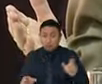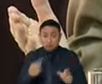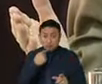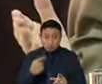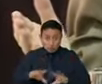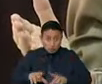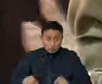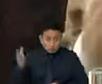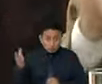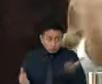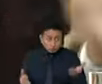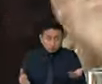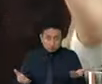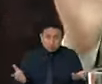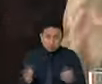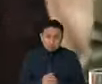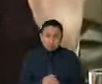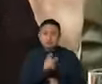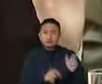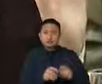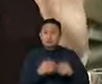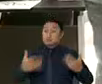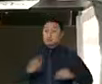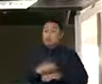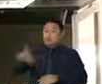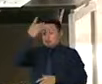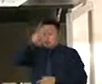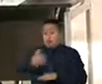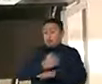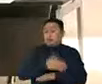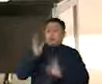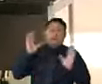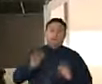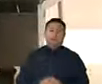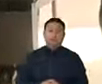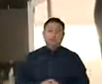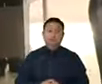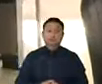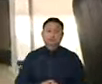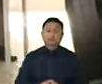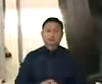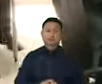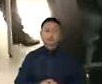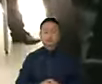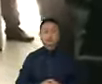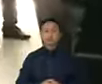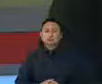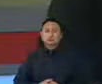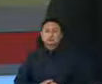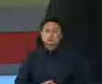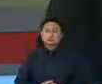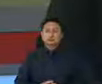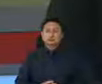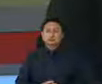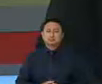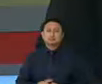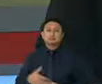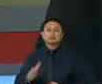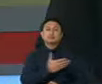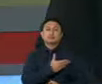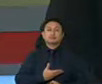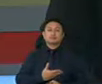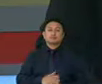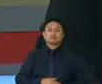en particular, pero no, para ellos es anticipar criterio. Informó Héctor Romero. El presidente